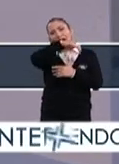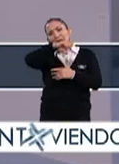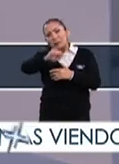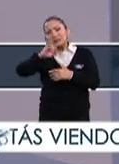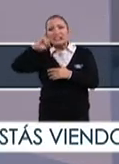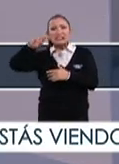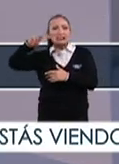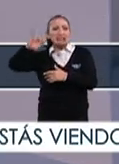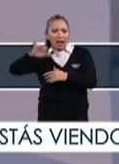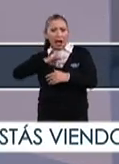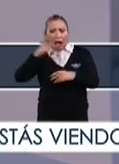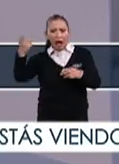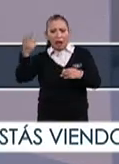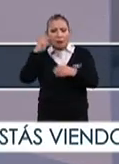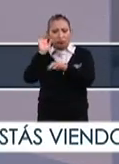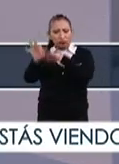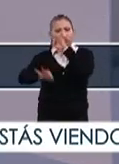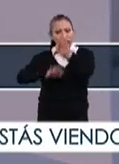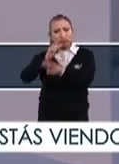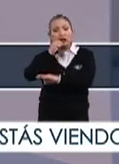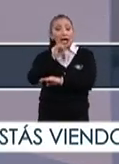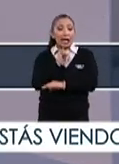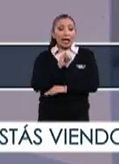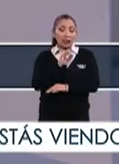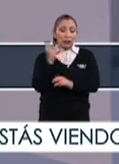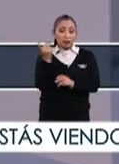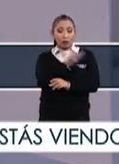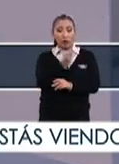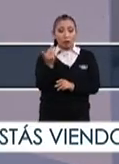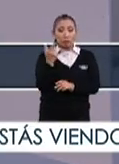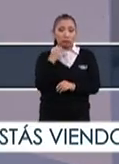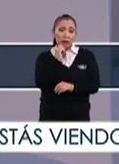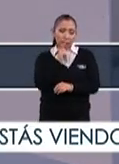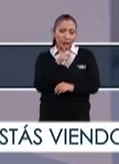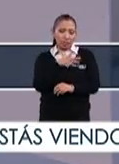del Seguro y del ISSSTE, en el que hay